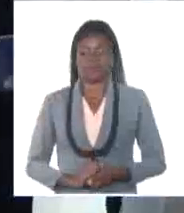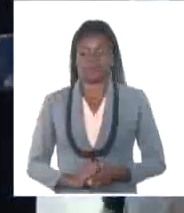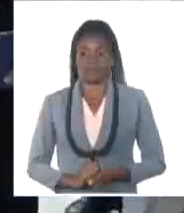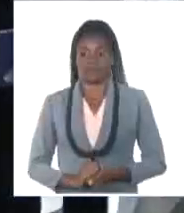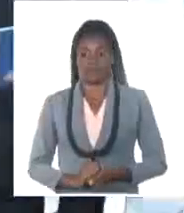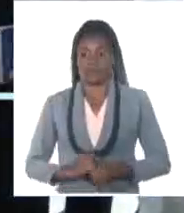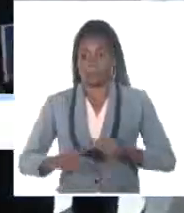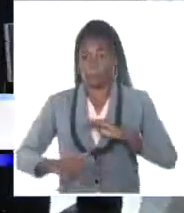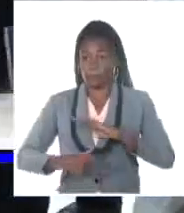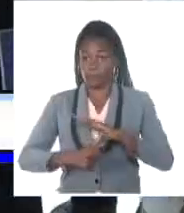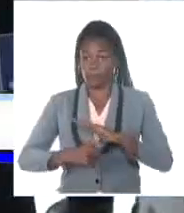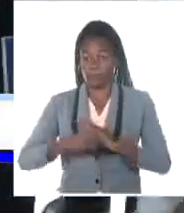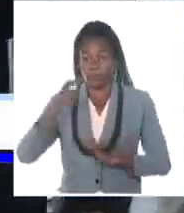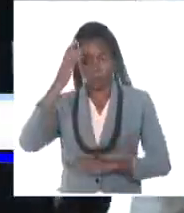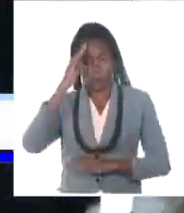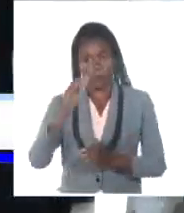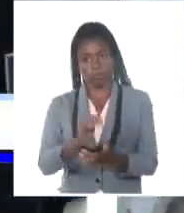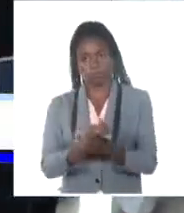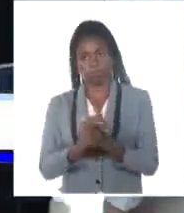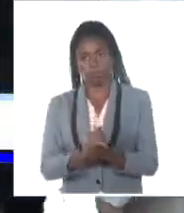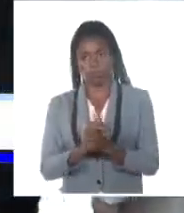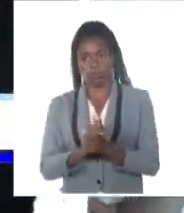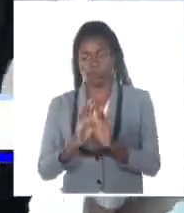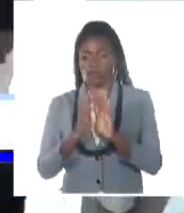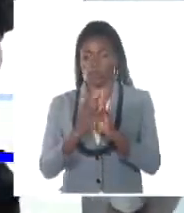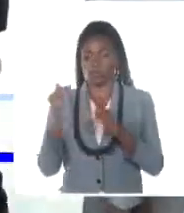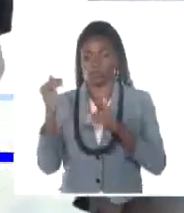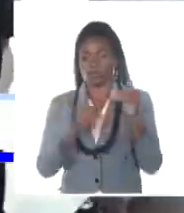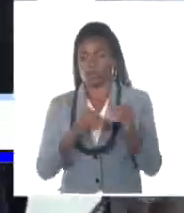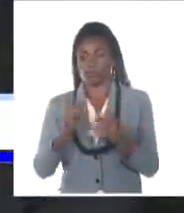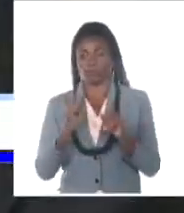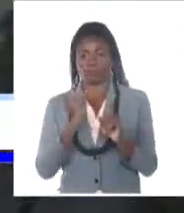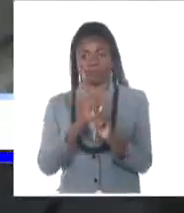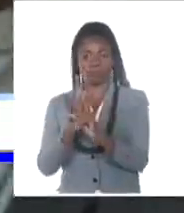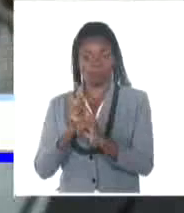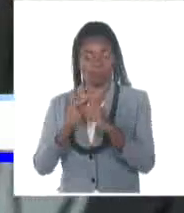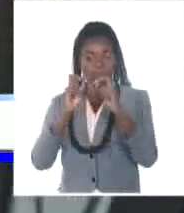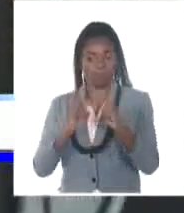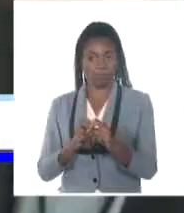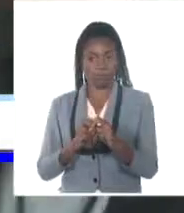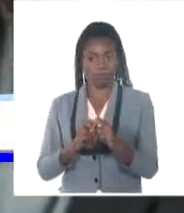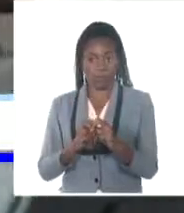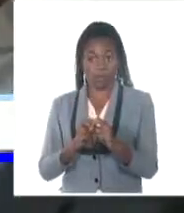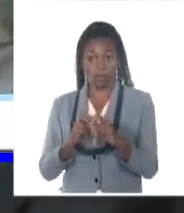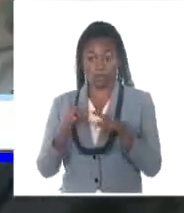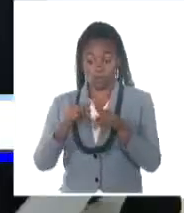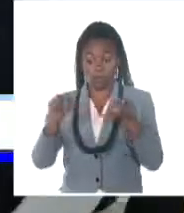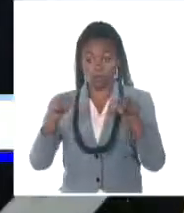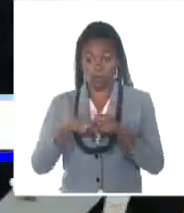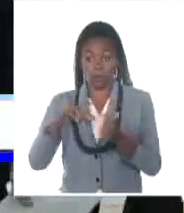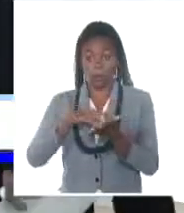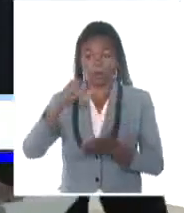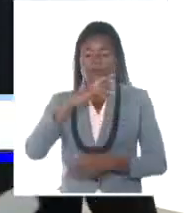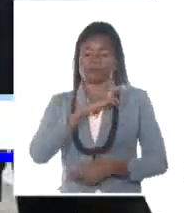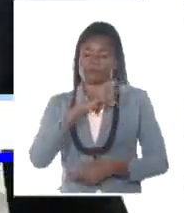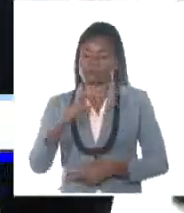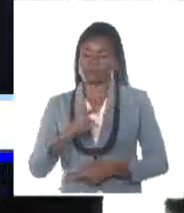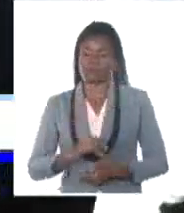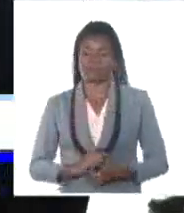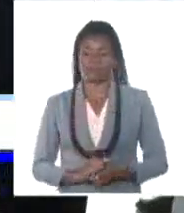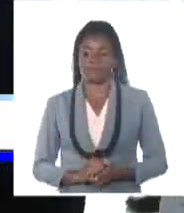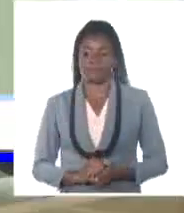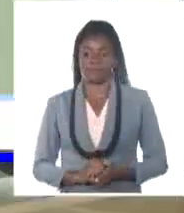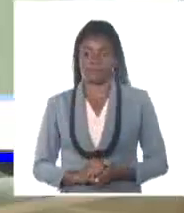El presidente cubano saludó personalmente a los participantes en el encuentro a su entrada a uno de los salones del Palacio de la Revolución.